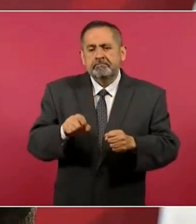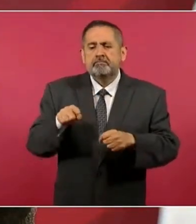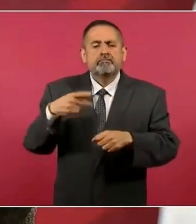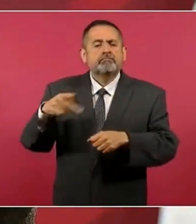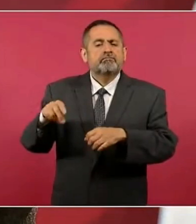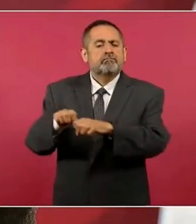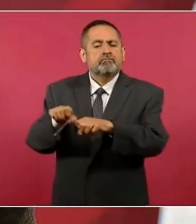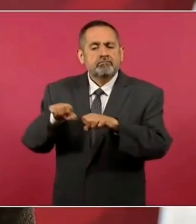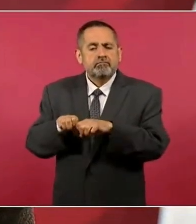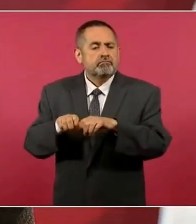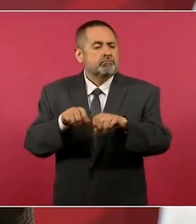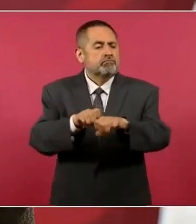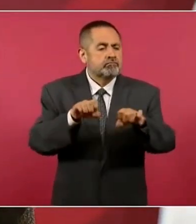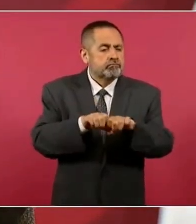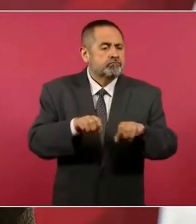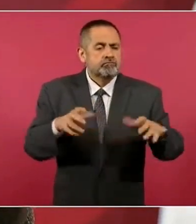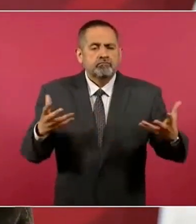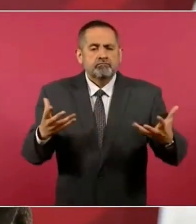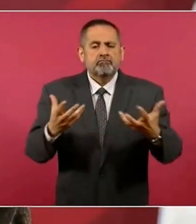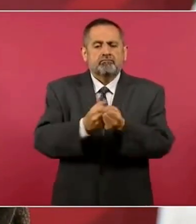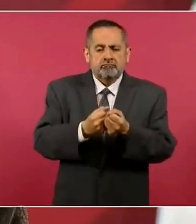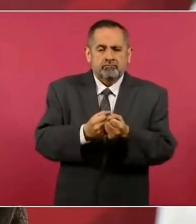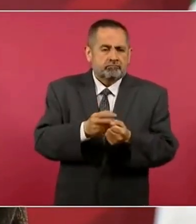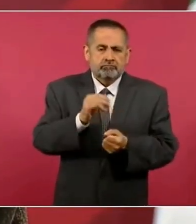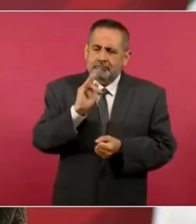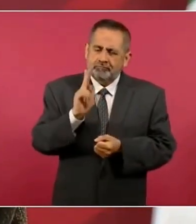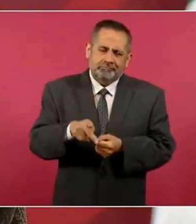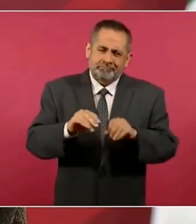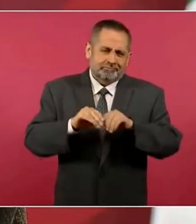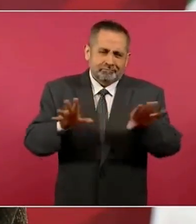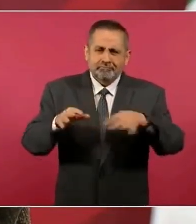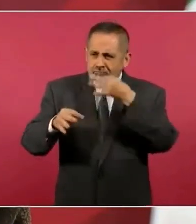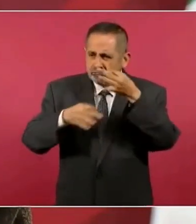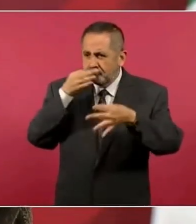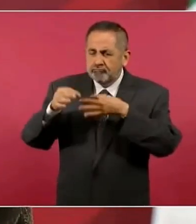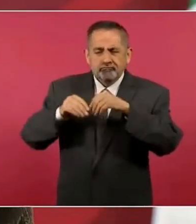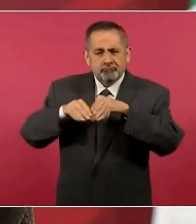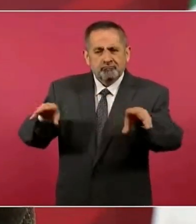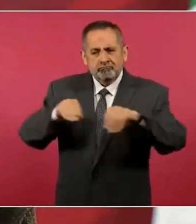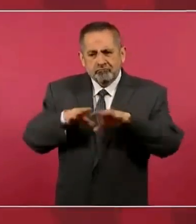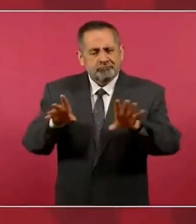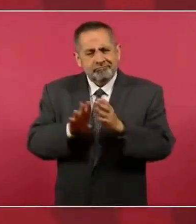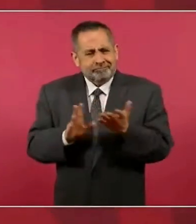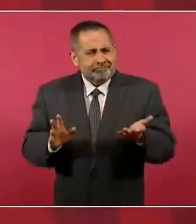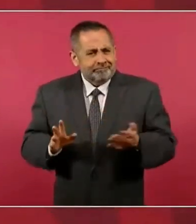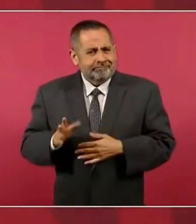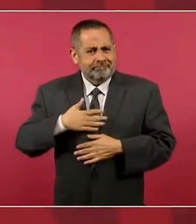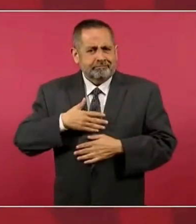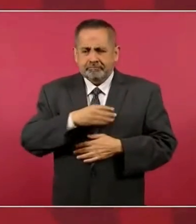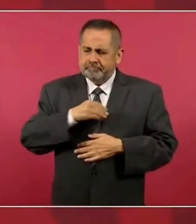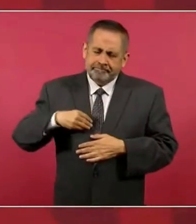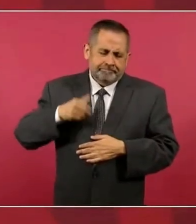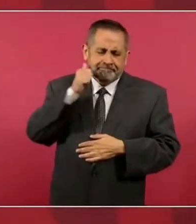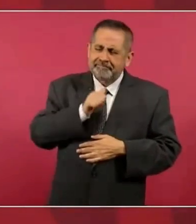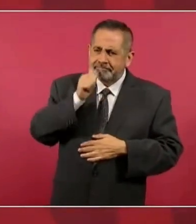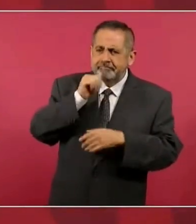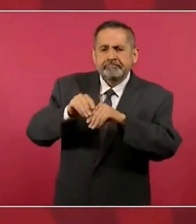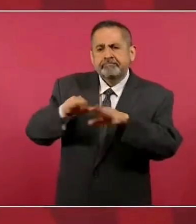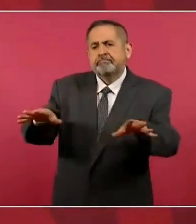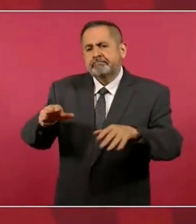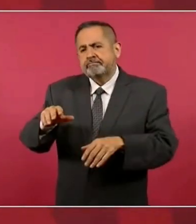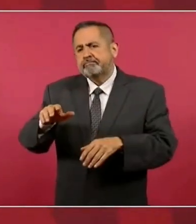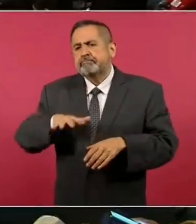van a hacerlo los cancilleres, pero sí va a haber información constantemente y nosotros tenemos la obligación de informar al pueblo de México,